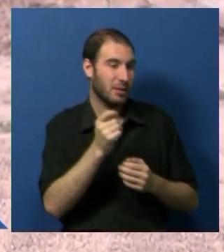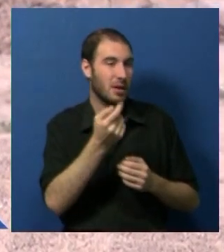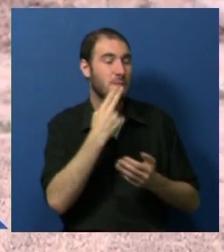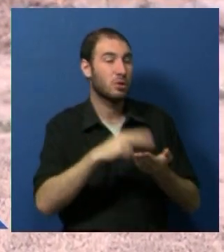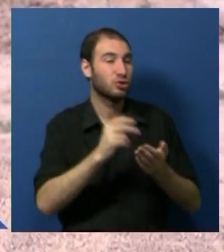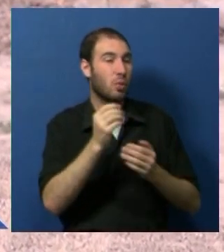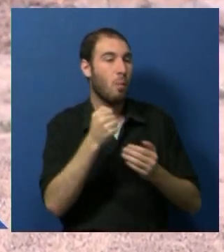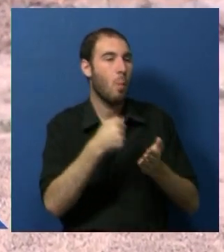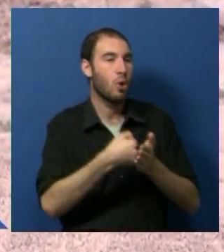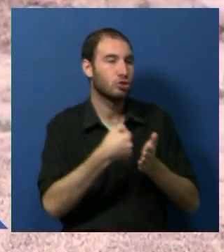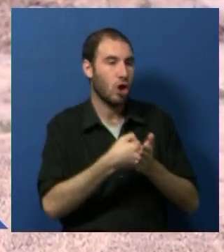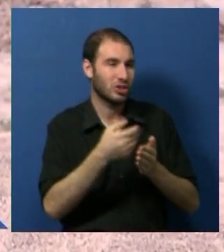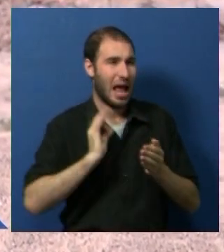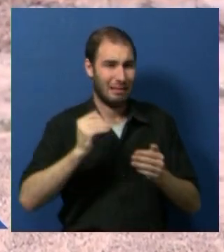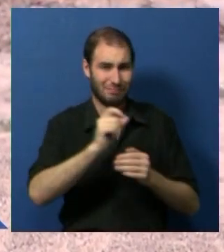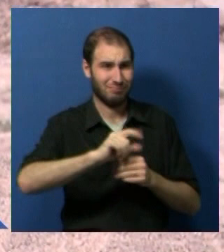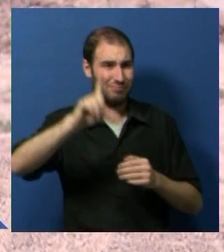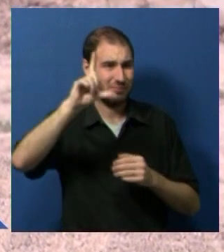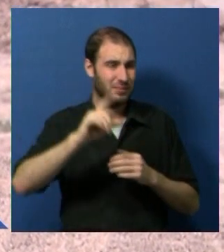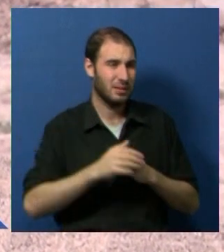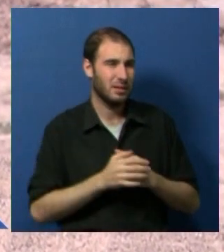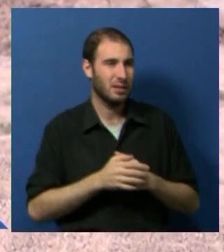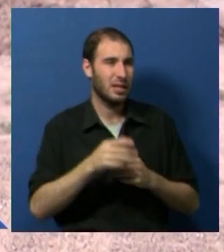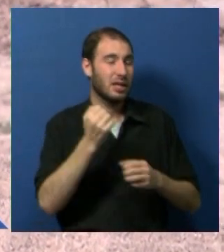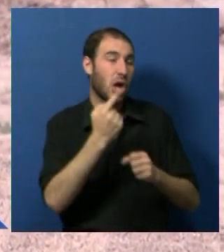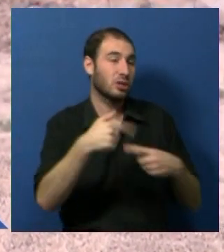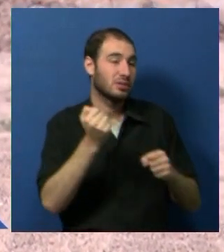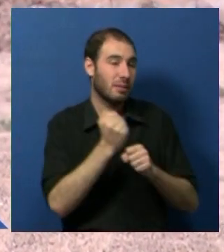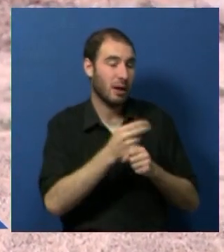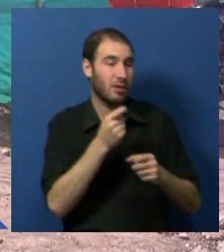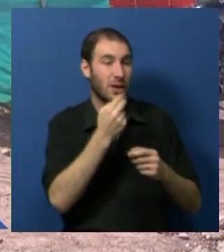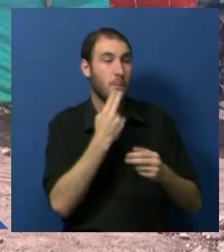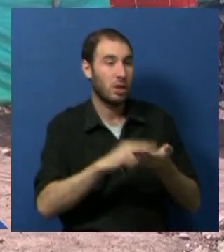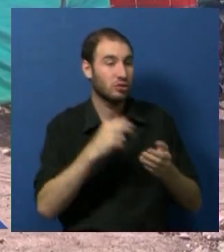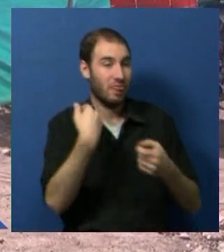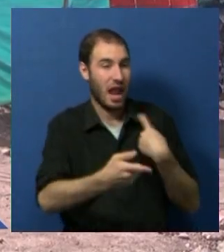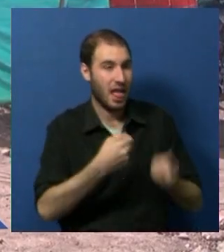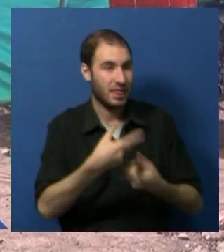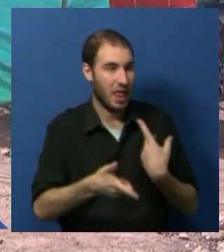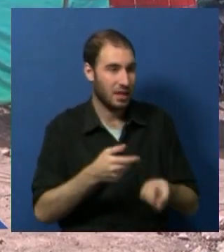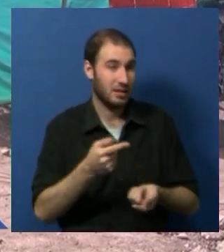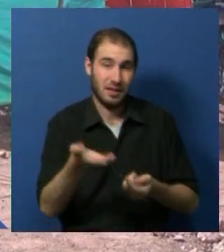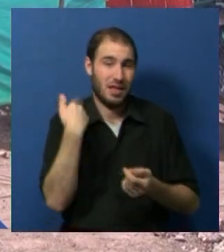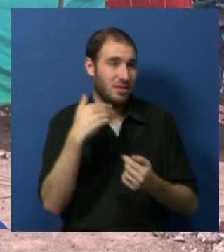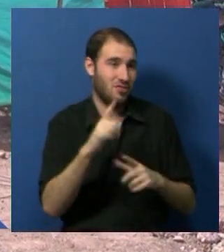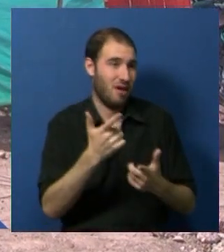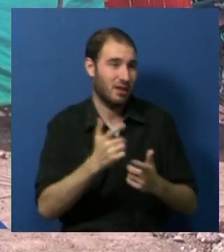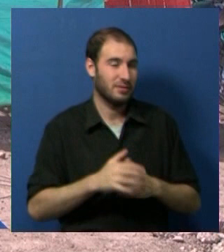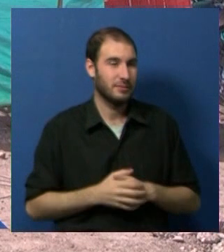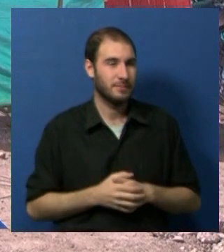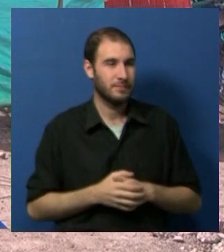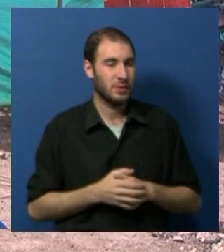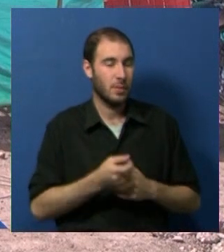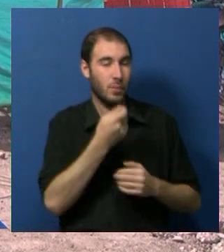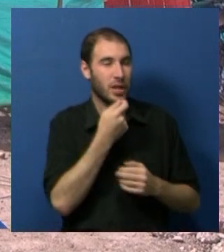ingresos brutos en los últimos años, ¿no? Y grabando actividades, inclusive primarias, que antes no estaban grabadas,